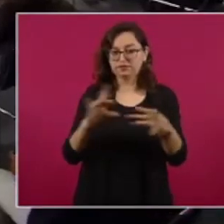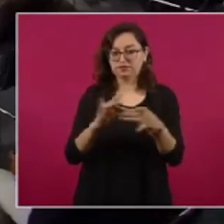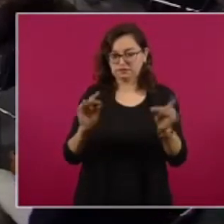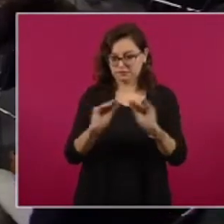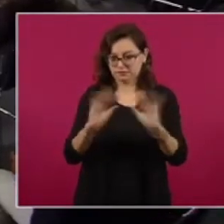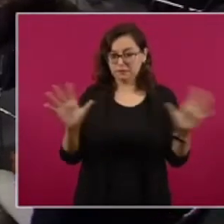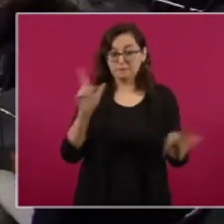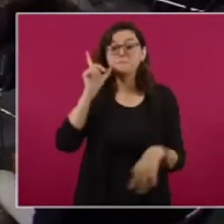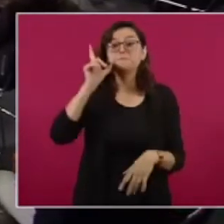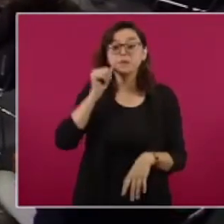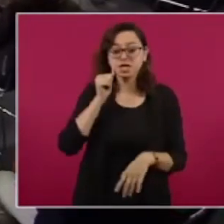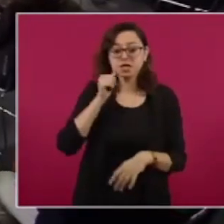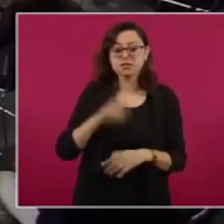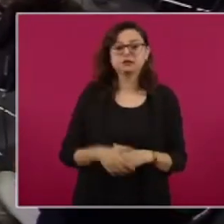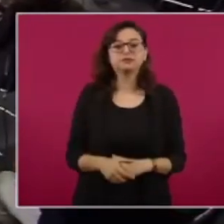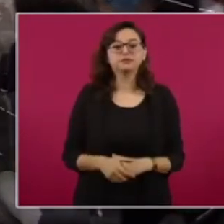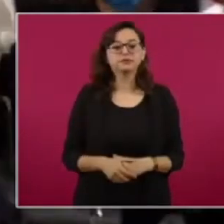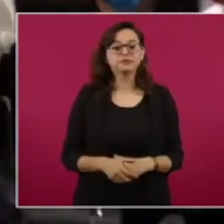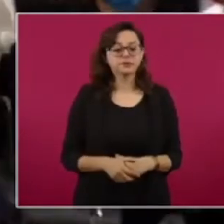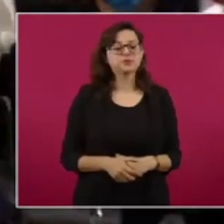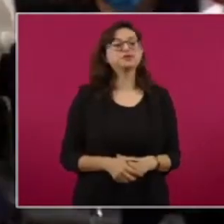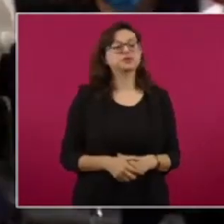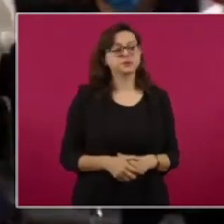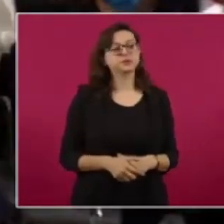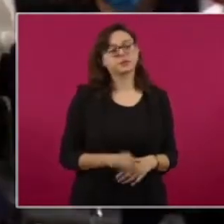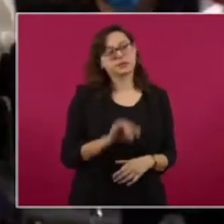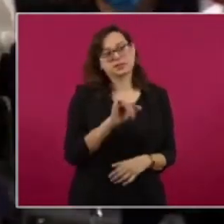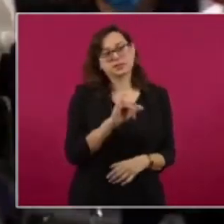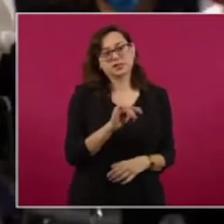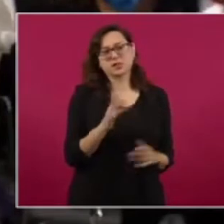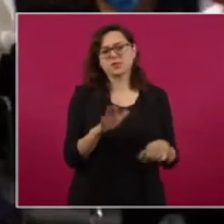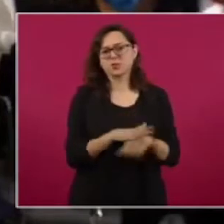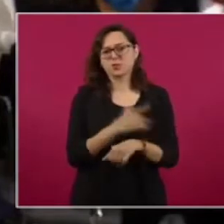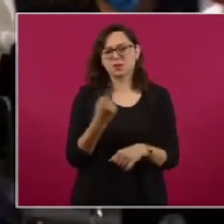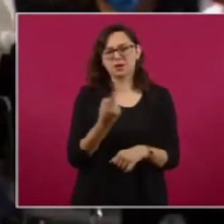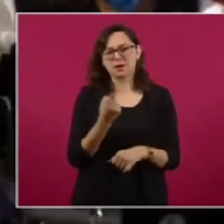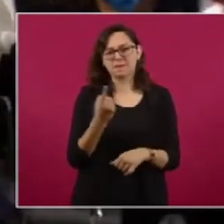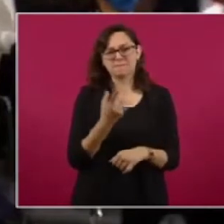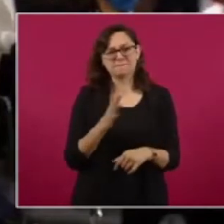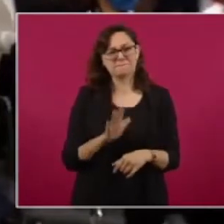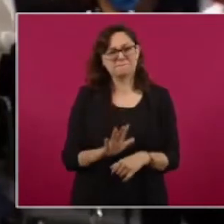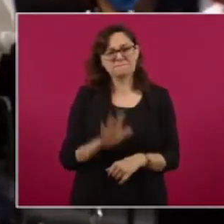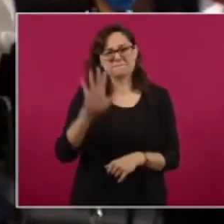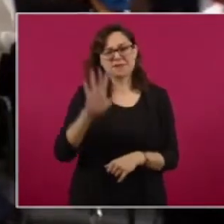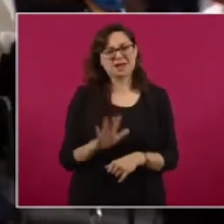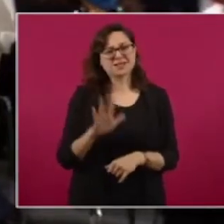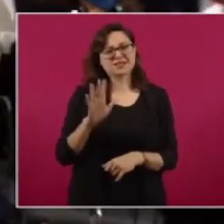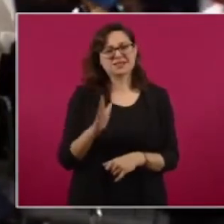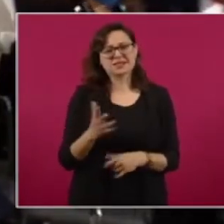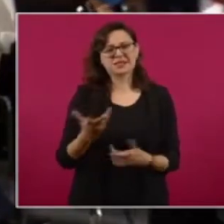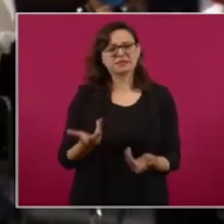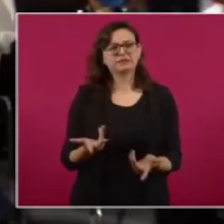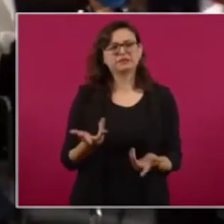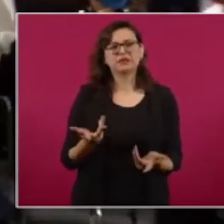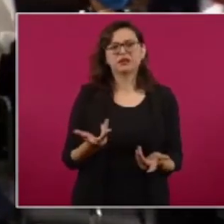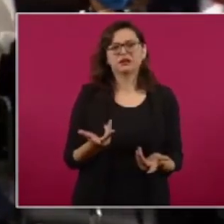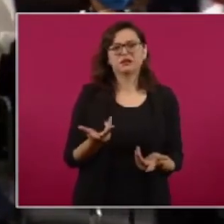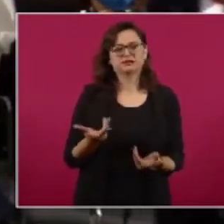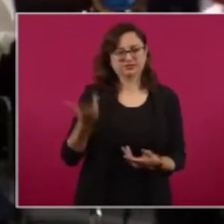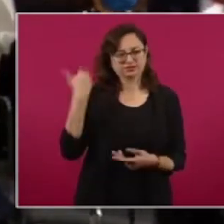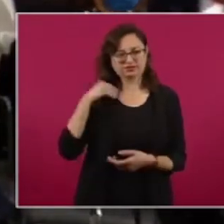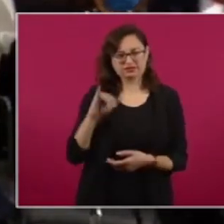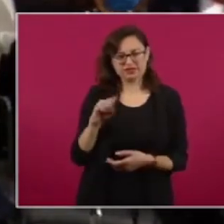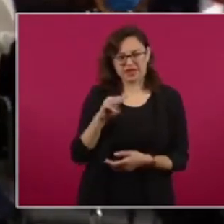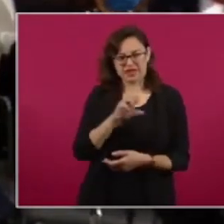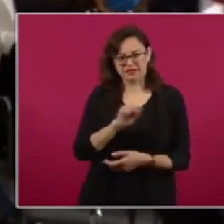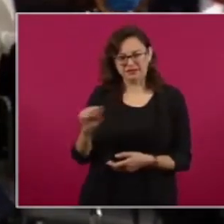estás planteando. Sí, presidente, porque lo que opera aquí es como una especie de subrogación, como ocurría con las guarderías del Instituto Mexicano del